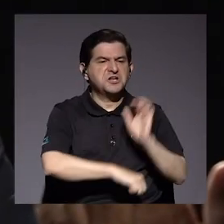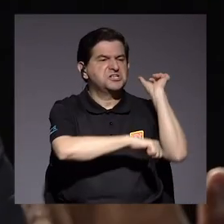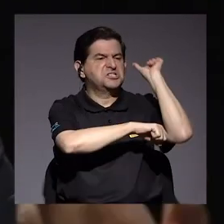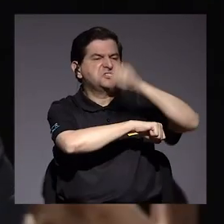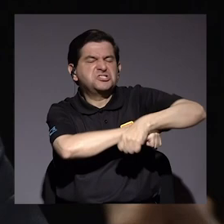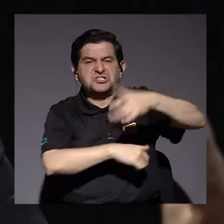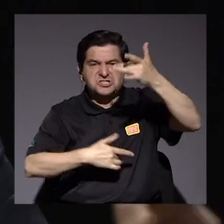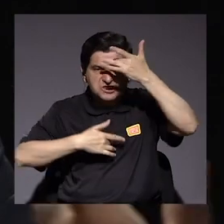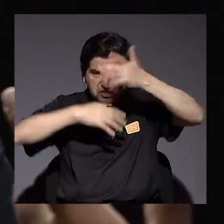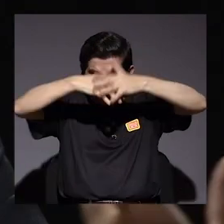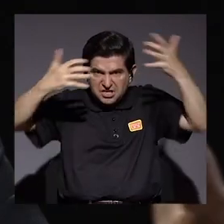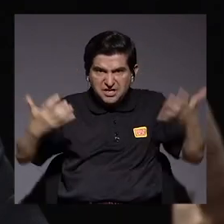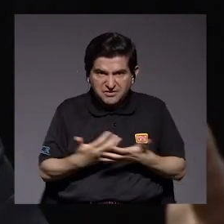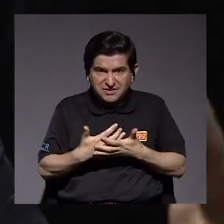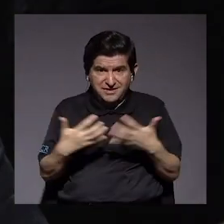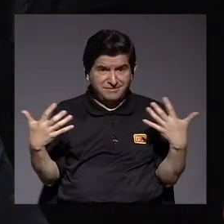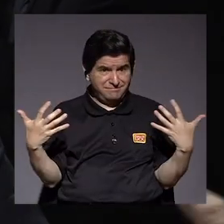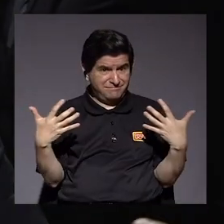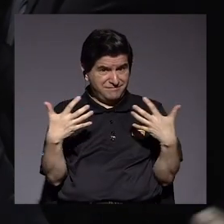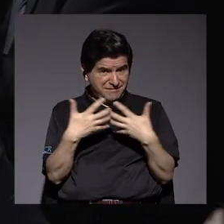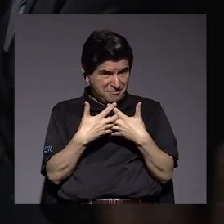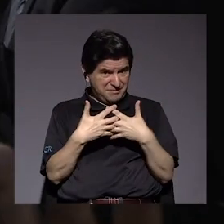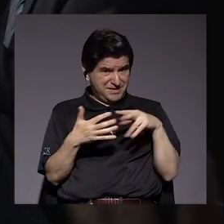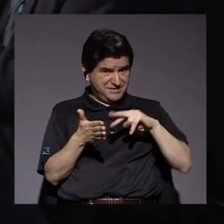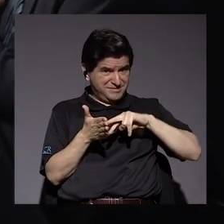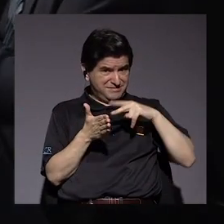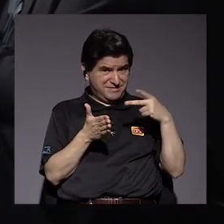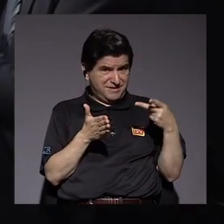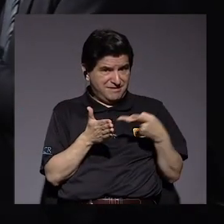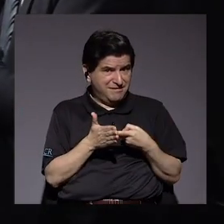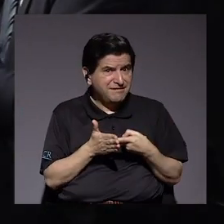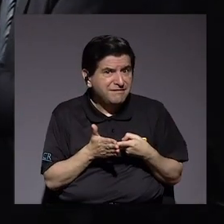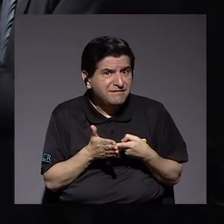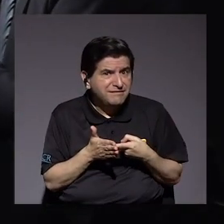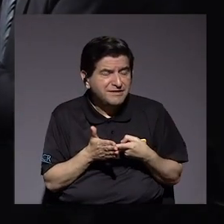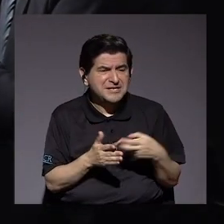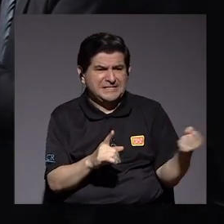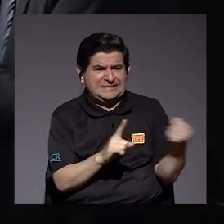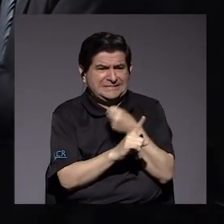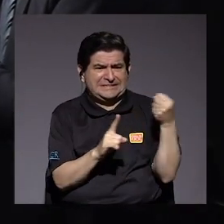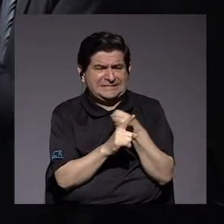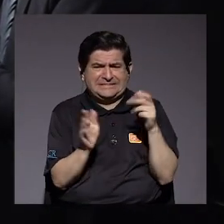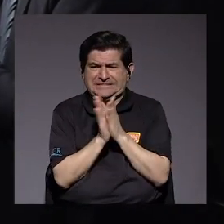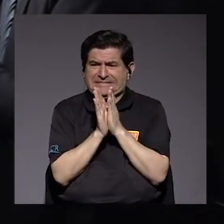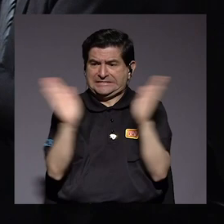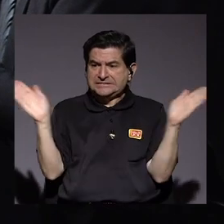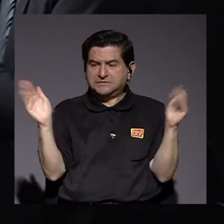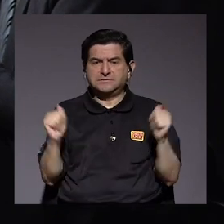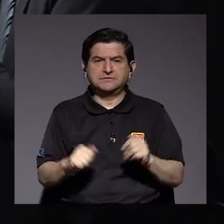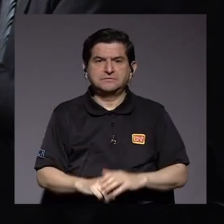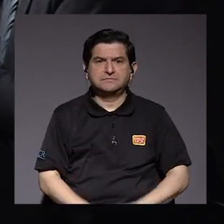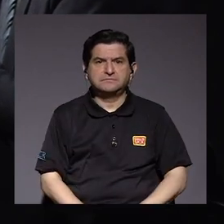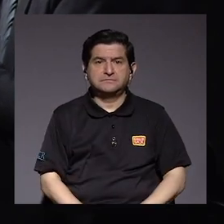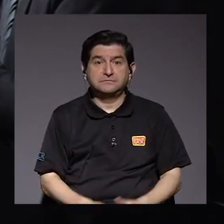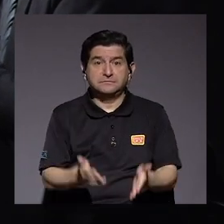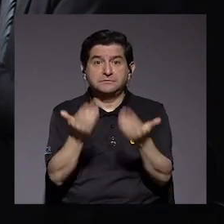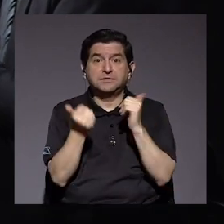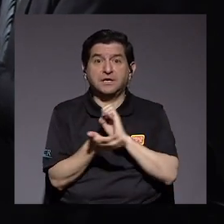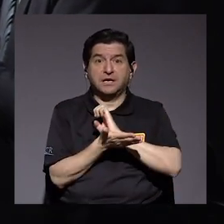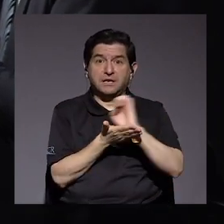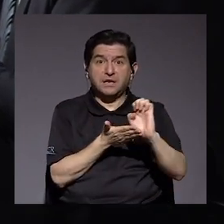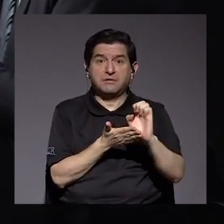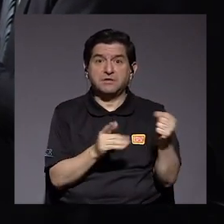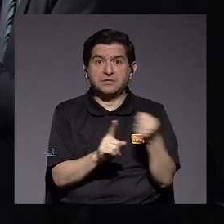pandemia esa combinación a lo que lleva es a una violencia generalizada y si queremos evitar